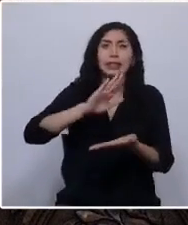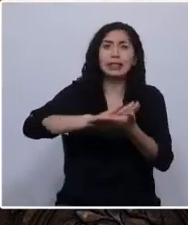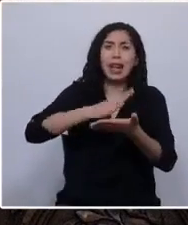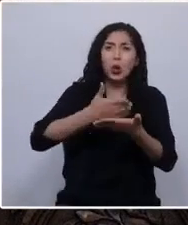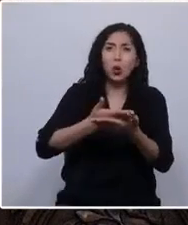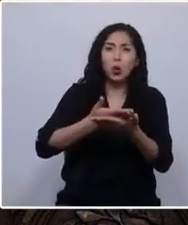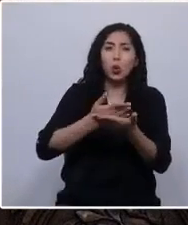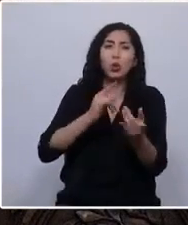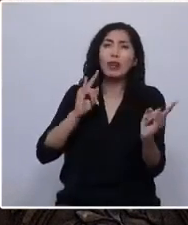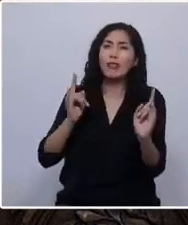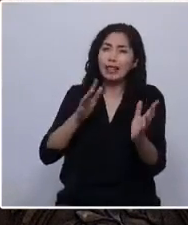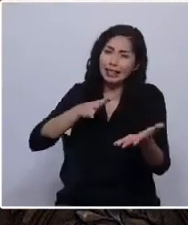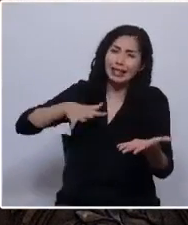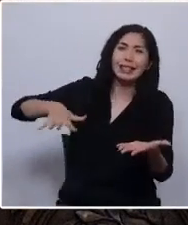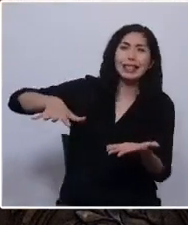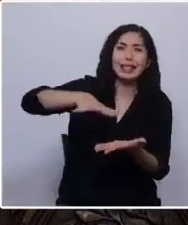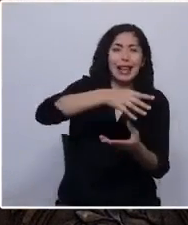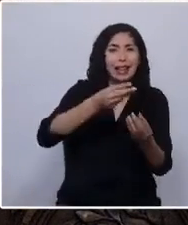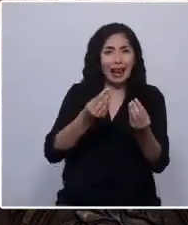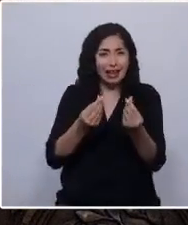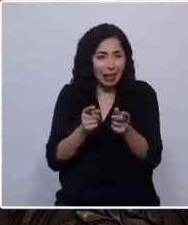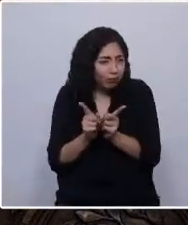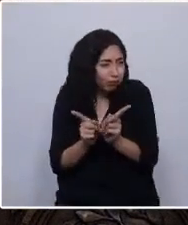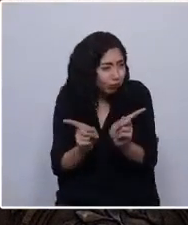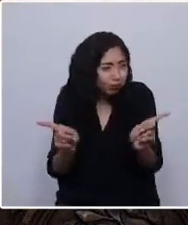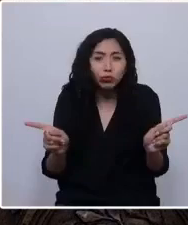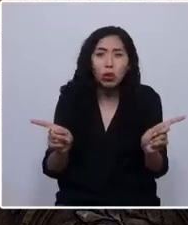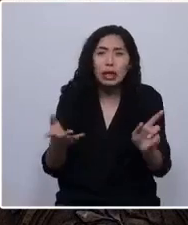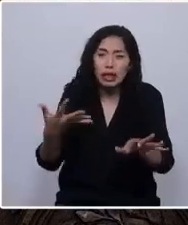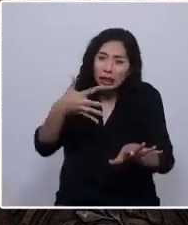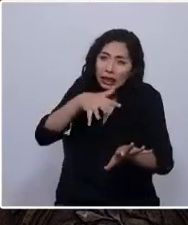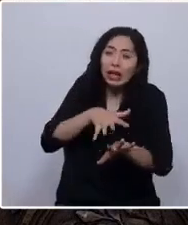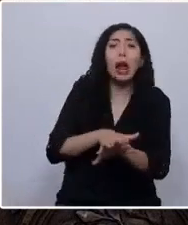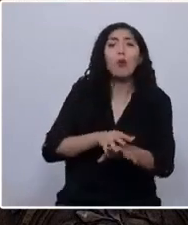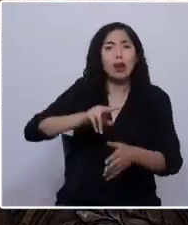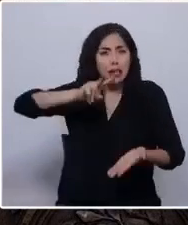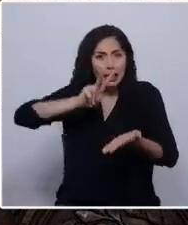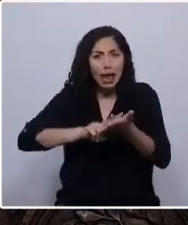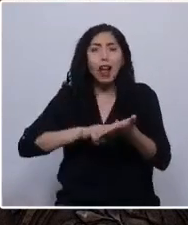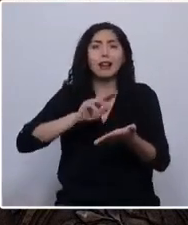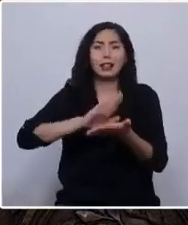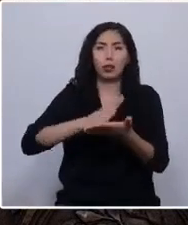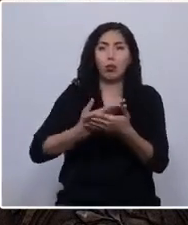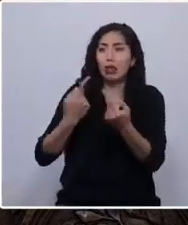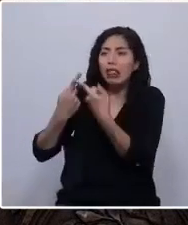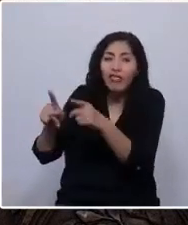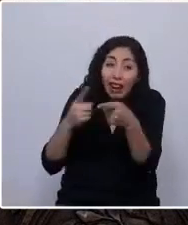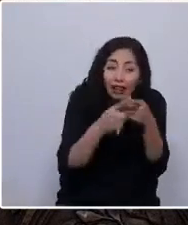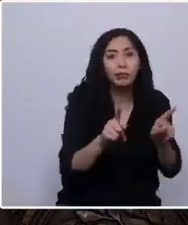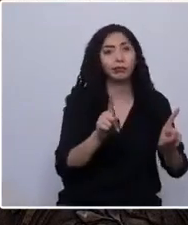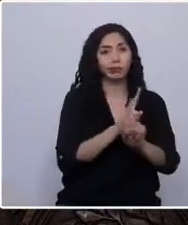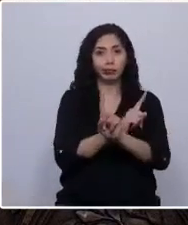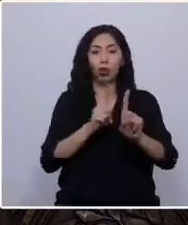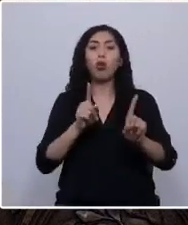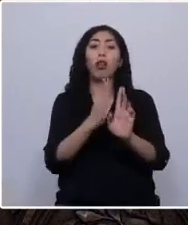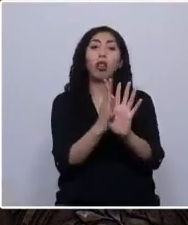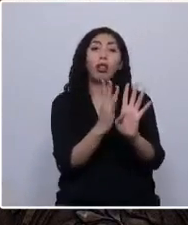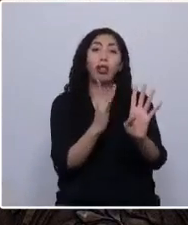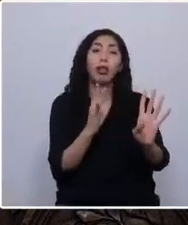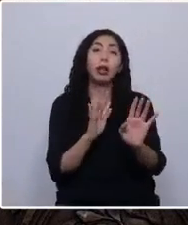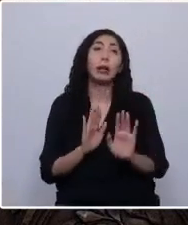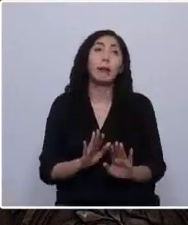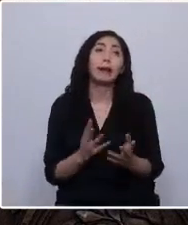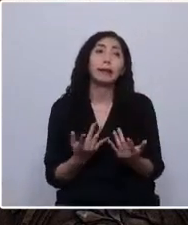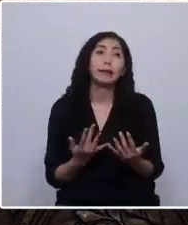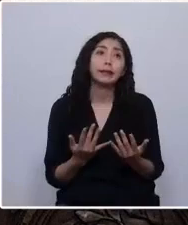calidad, preventiva, holística y multidimensional, una real salud sin diferencias, sin listas de espera, donde no se